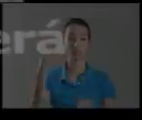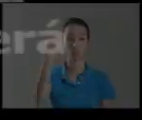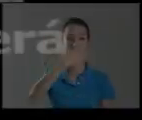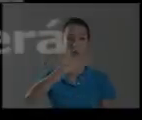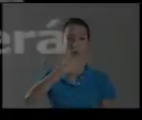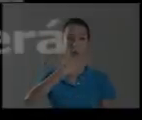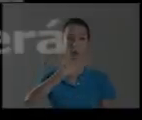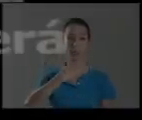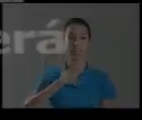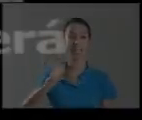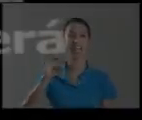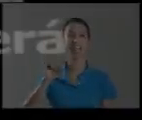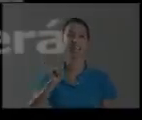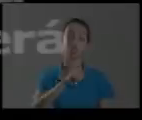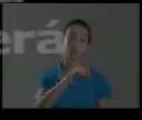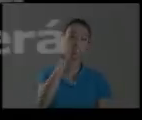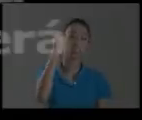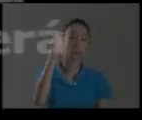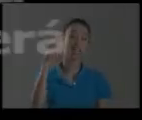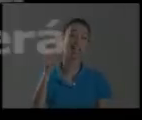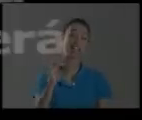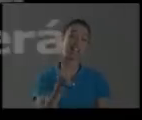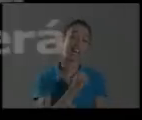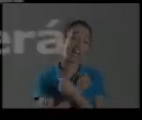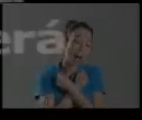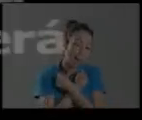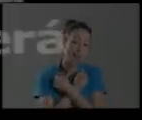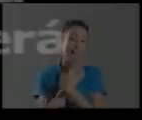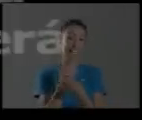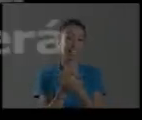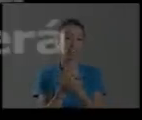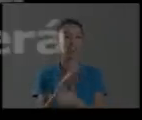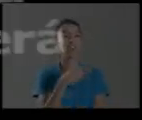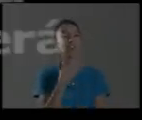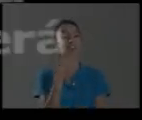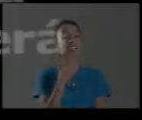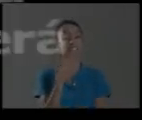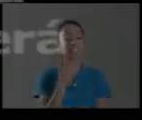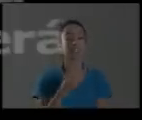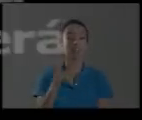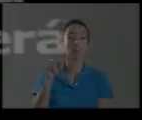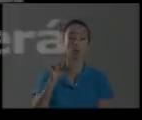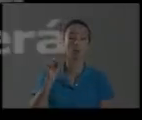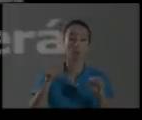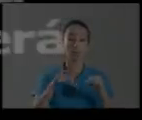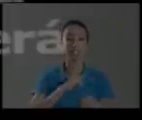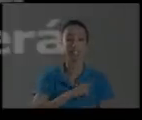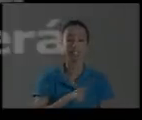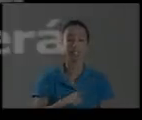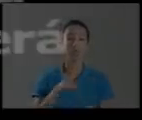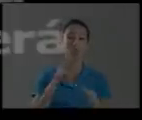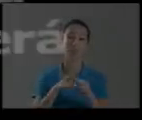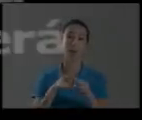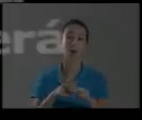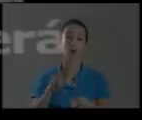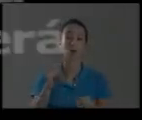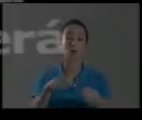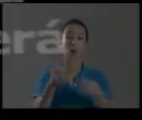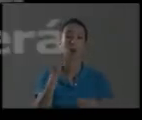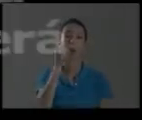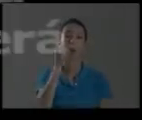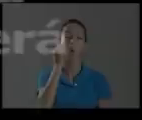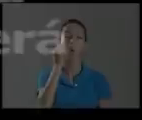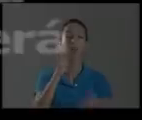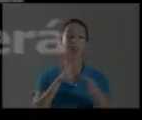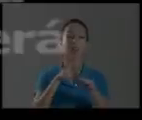pero el que se apresura a enriquecer no será sin culpa. ¿Sabe qué es lo que yo entiendo aquí? El que ama el dinero fácil o